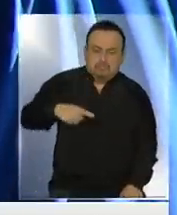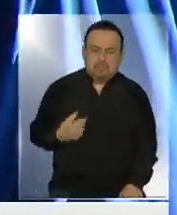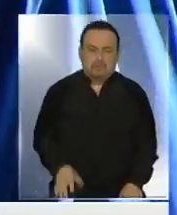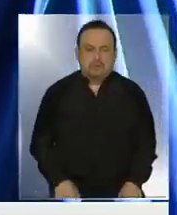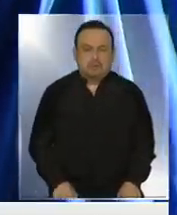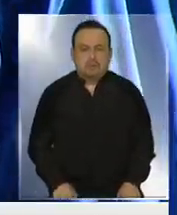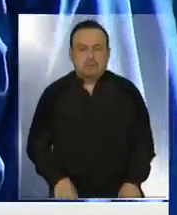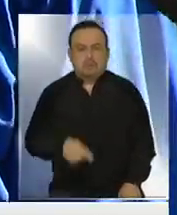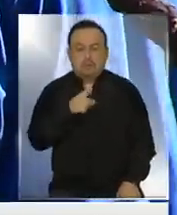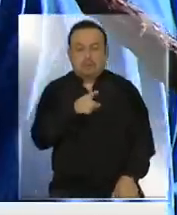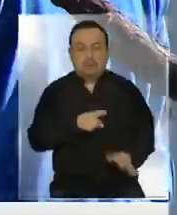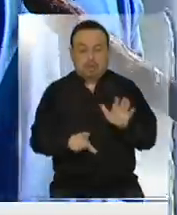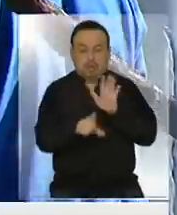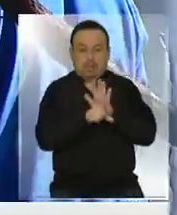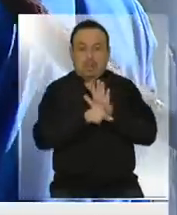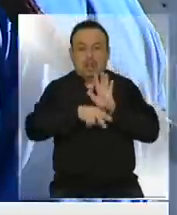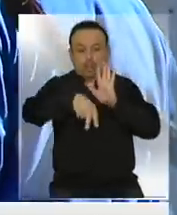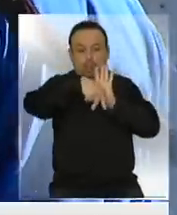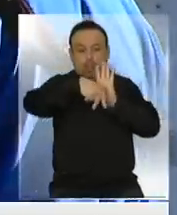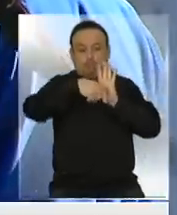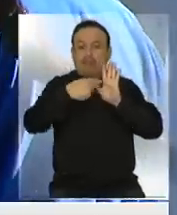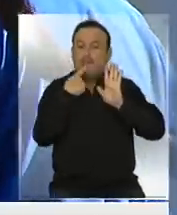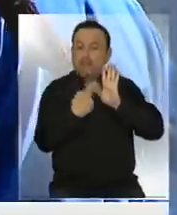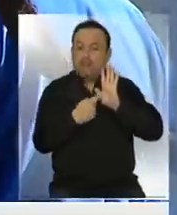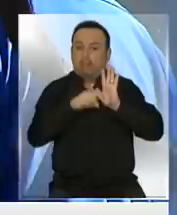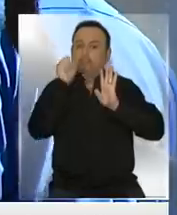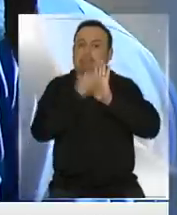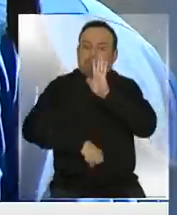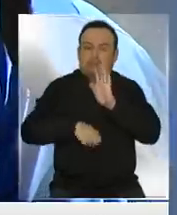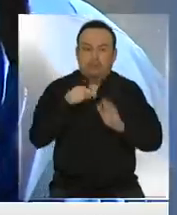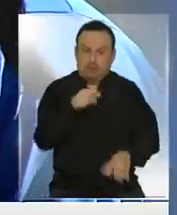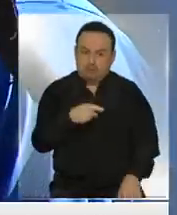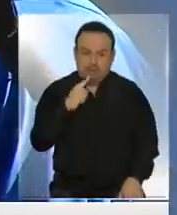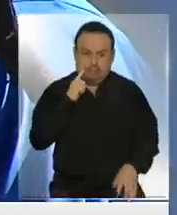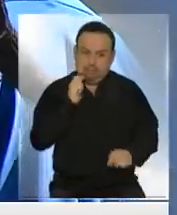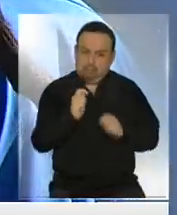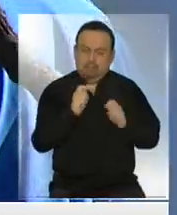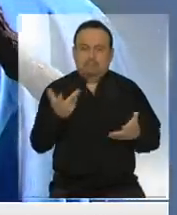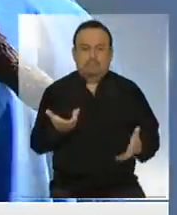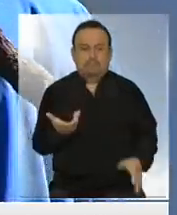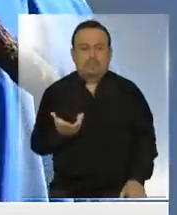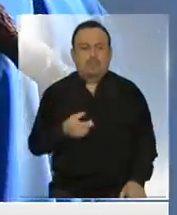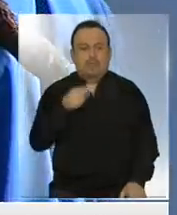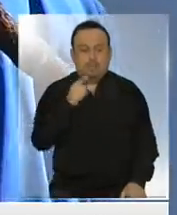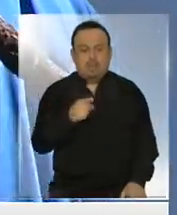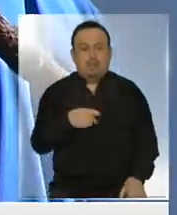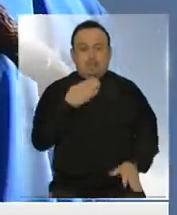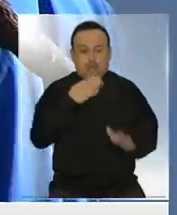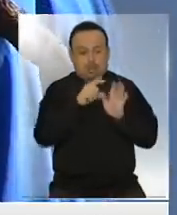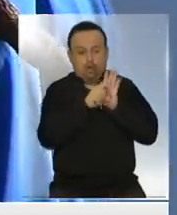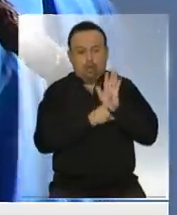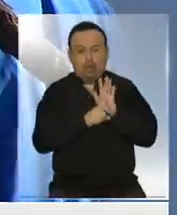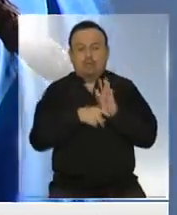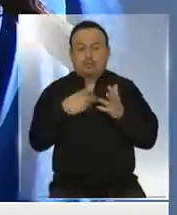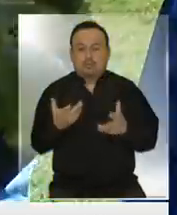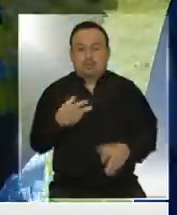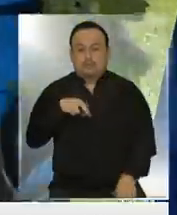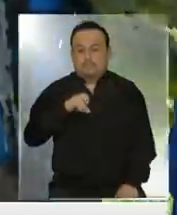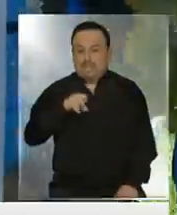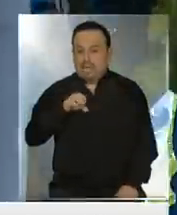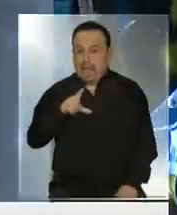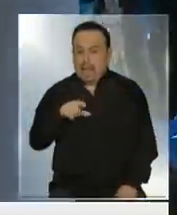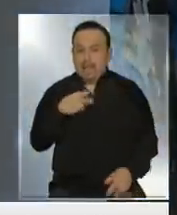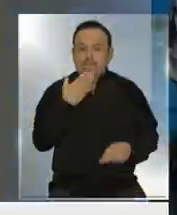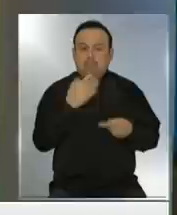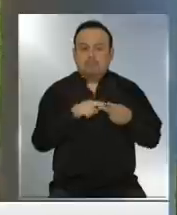ha estado infringiendo una norma que es bastante grave y que tiene relación al con el código penal y también el código sanitario se ha iniciar un